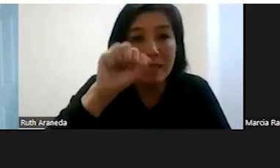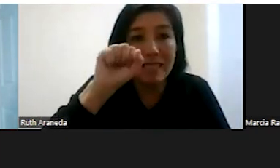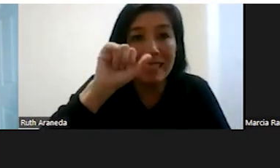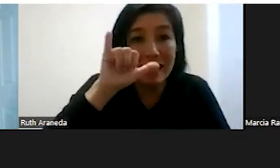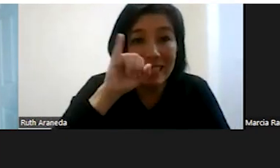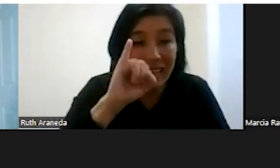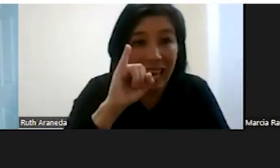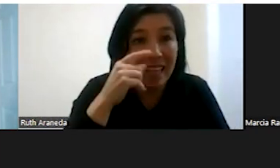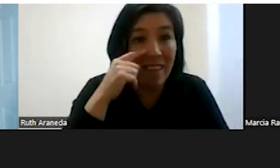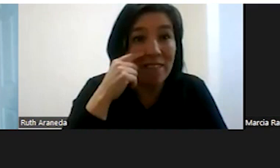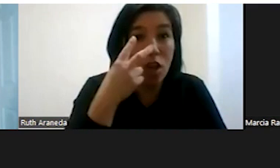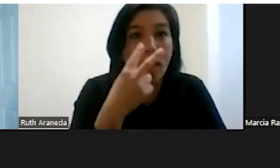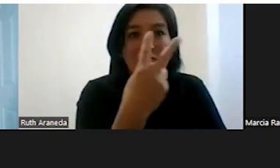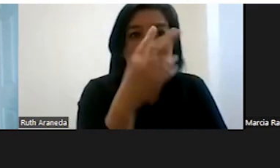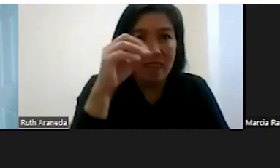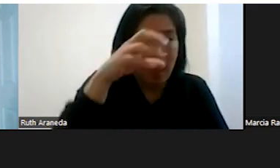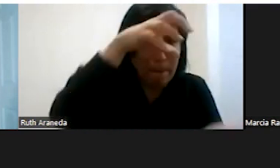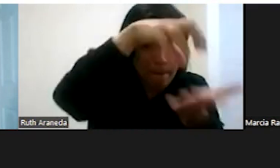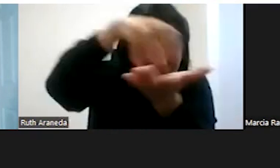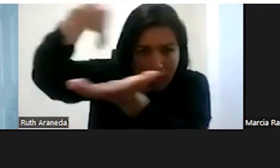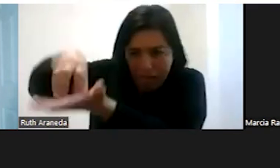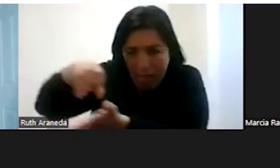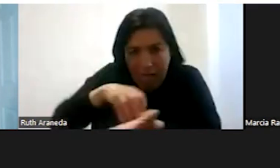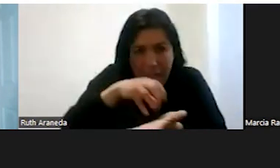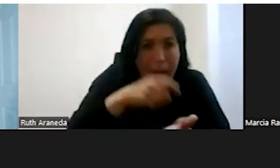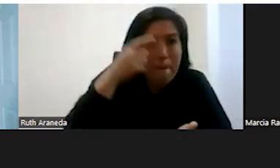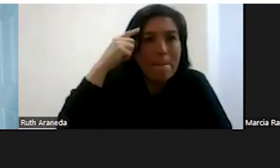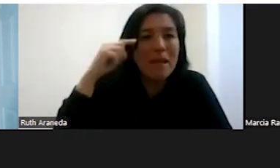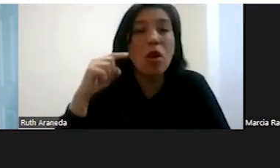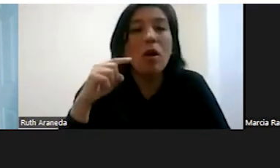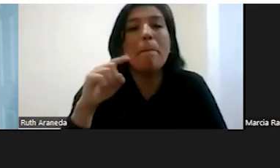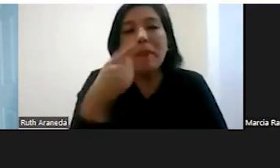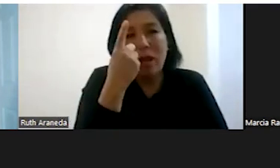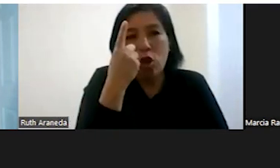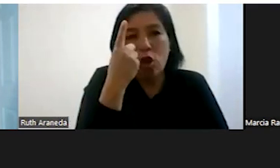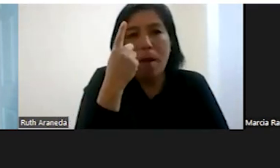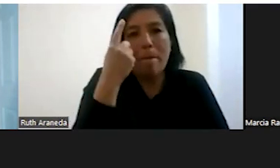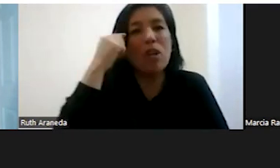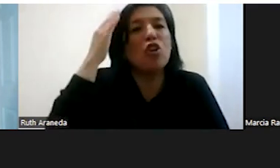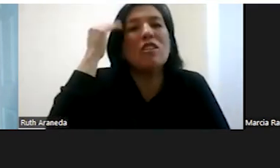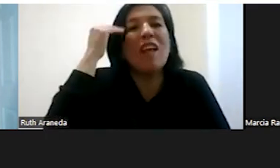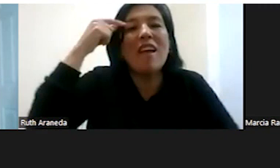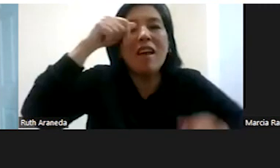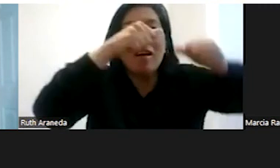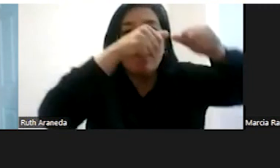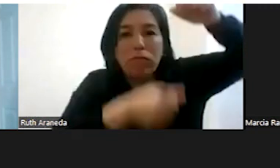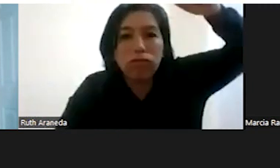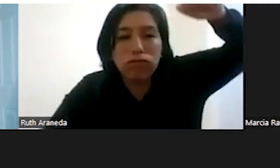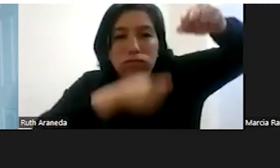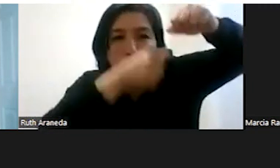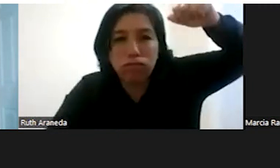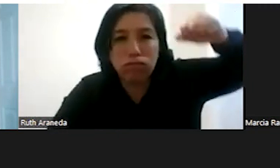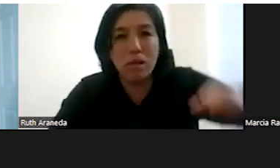profundidad. Entonces, claro, en el caso Ponte Tú, del primer trabajo que hicimos nosotros, que nos llamaron porque apareció la